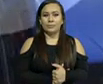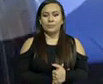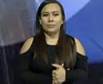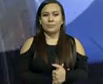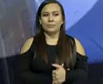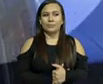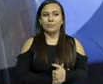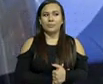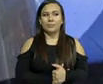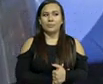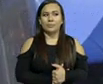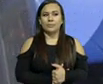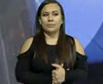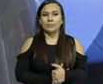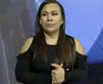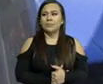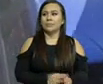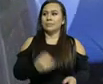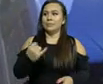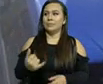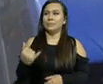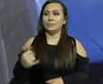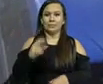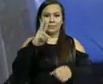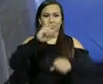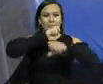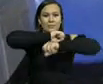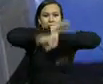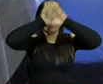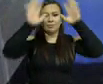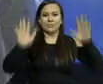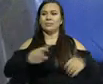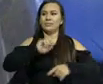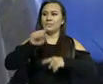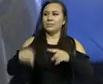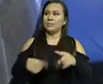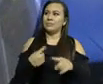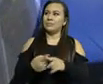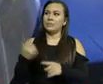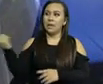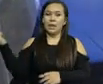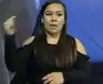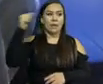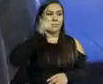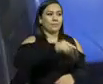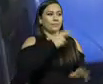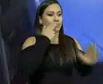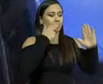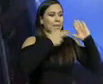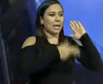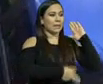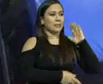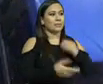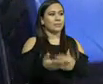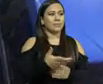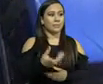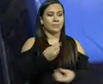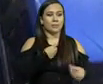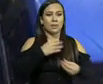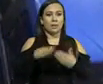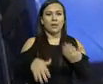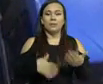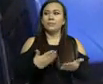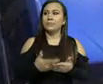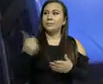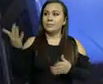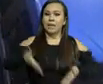aún no eran las 2 de la madrugada cuando los asaltantes llegaron a la gasolinera ubicada en el kilómetro 27 de la